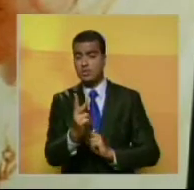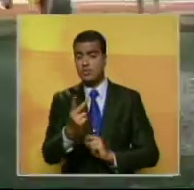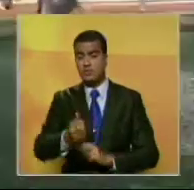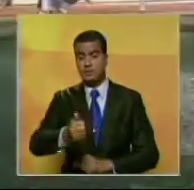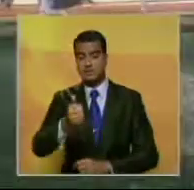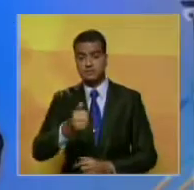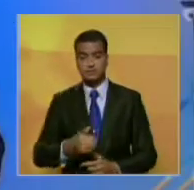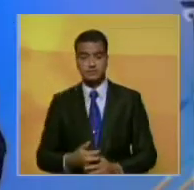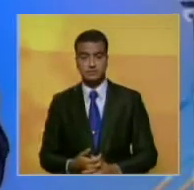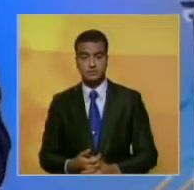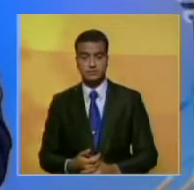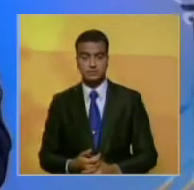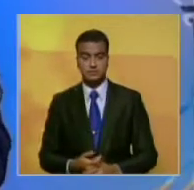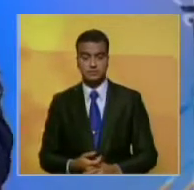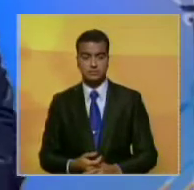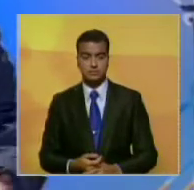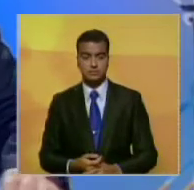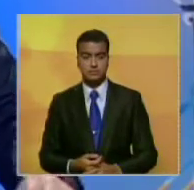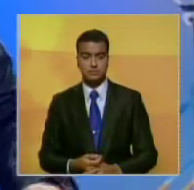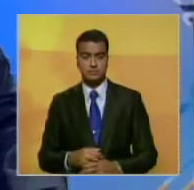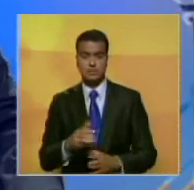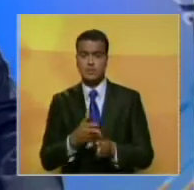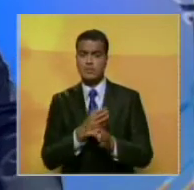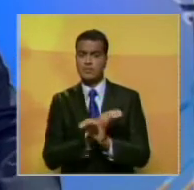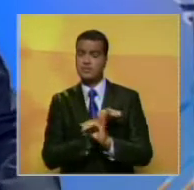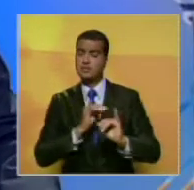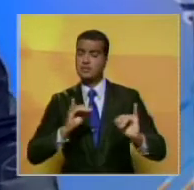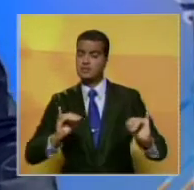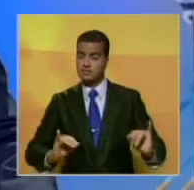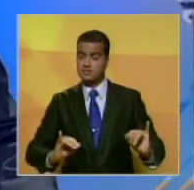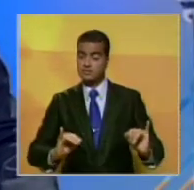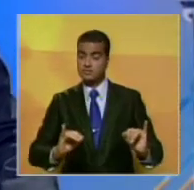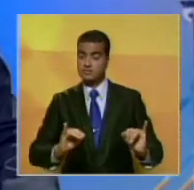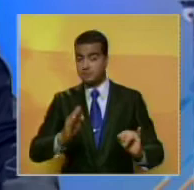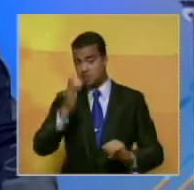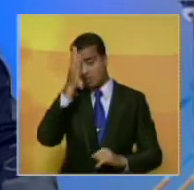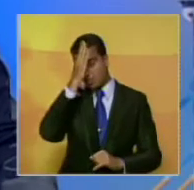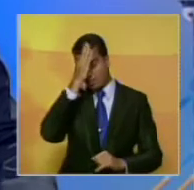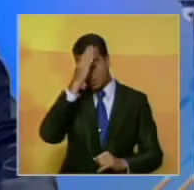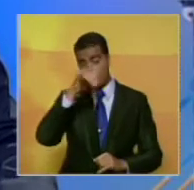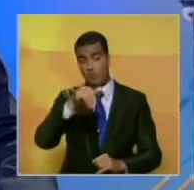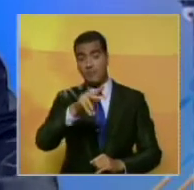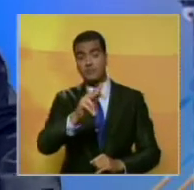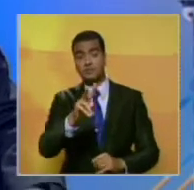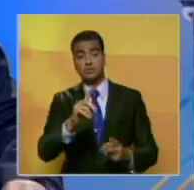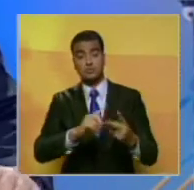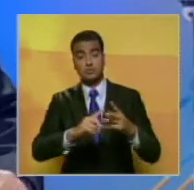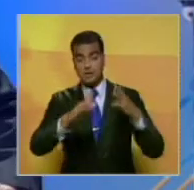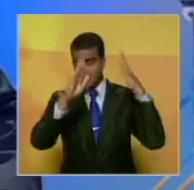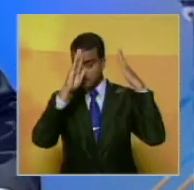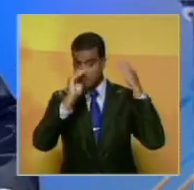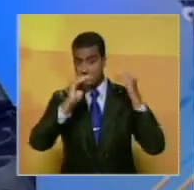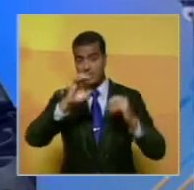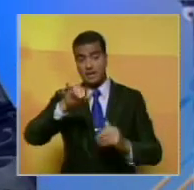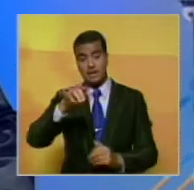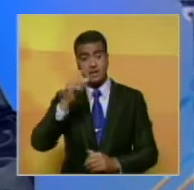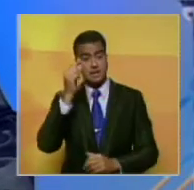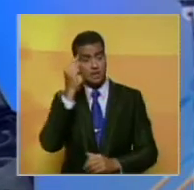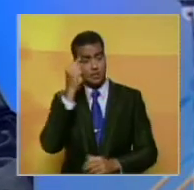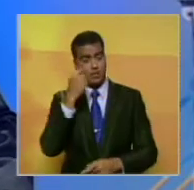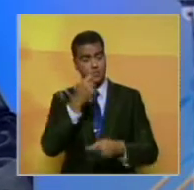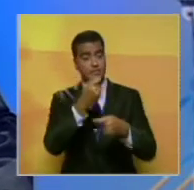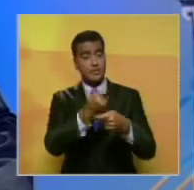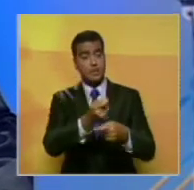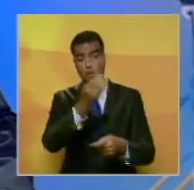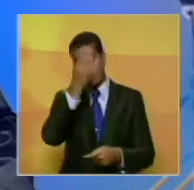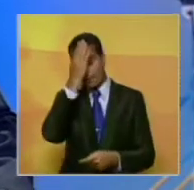canonización. Tras finalizar la canonización de los papas Juan Pablo II y Juan XXIII, el canciller de la República, Elías Jagua, entregó al